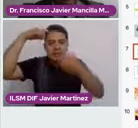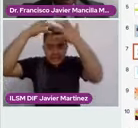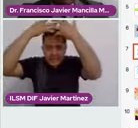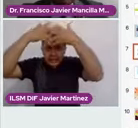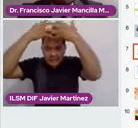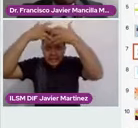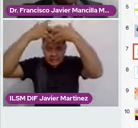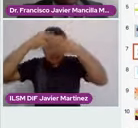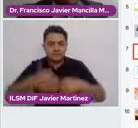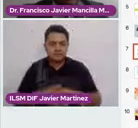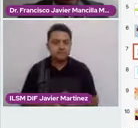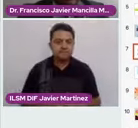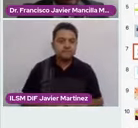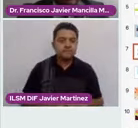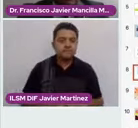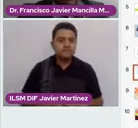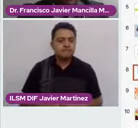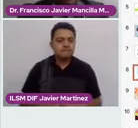zumbido, ¿sí?